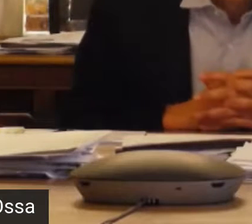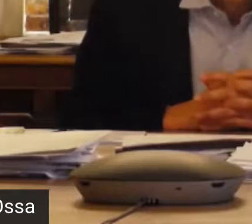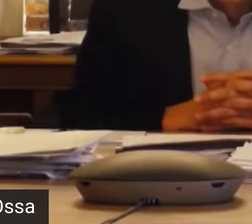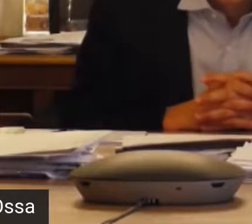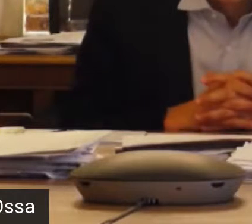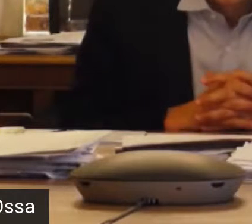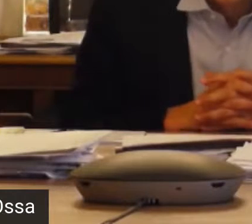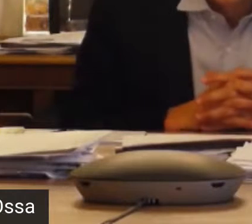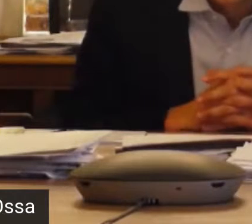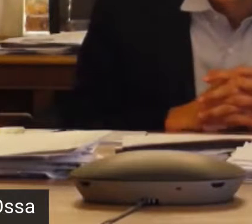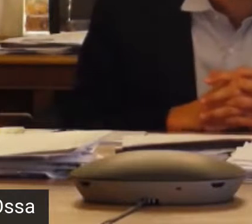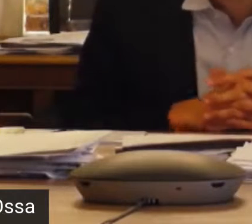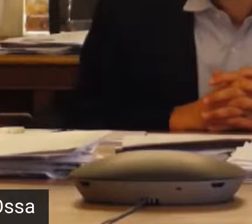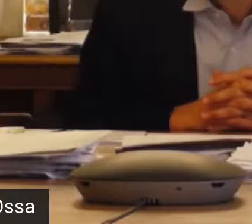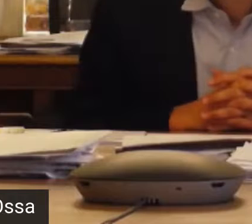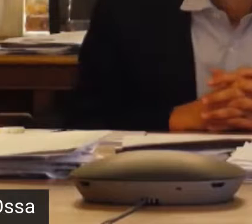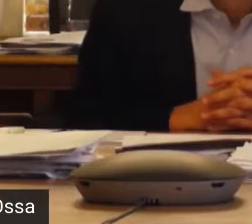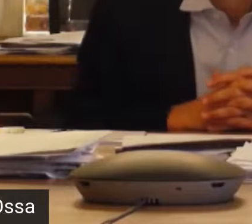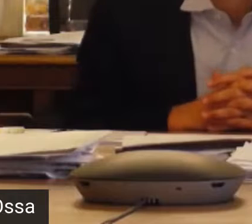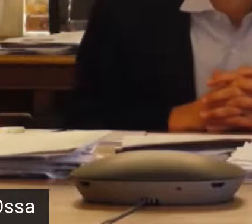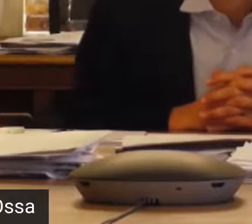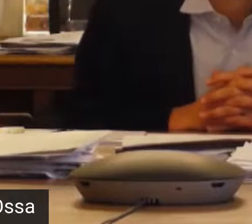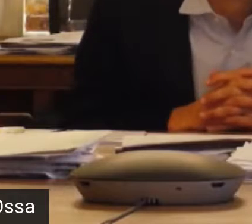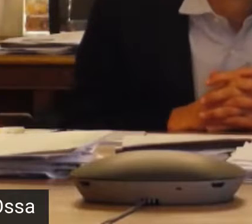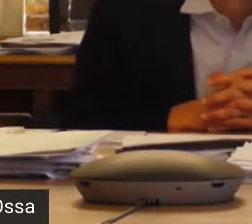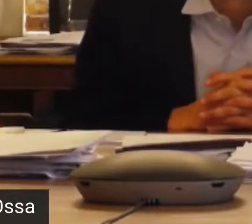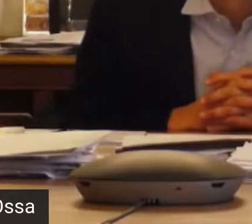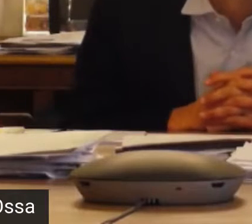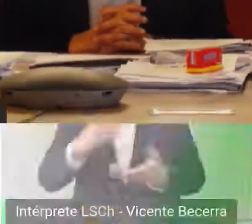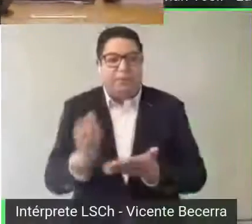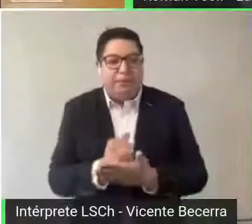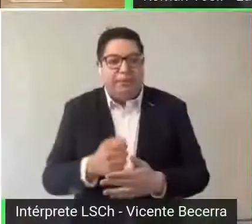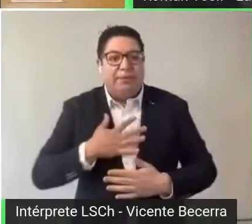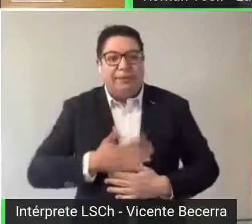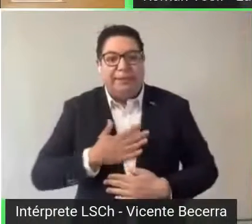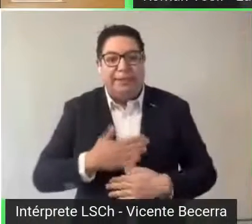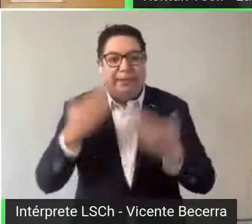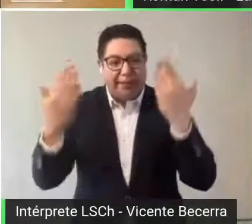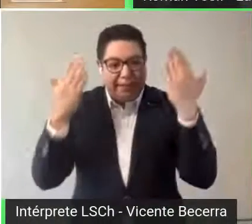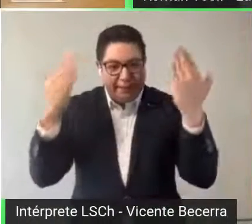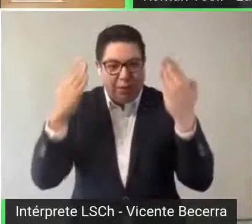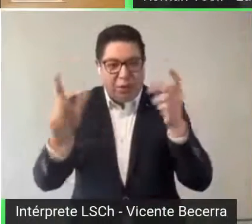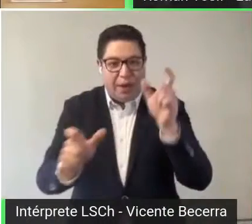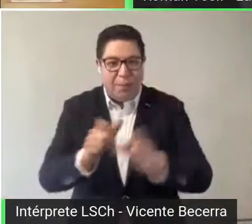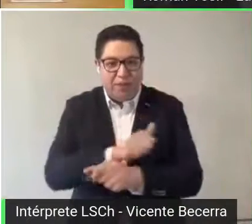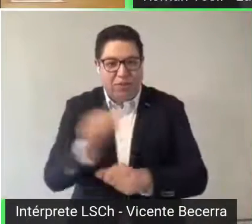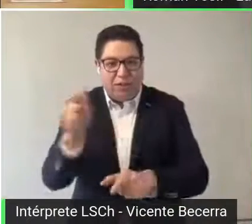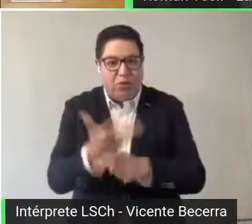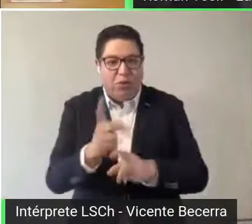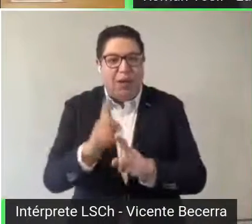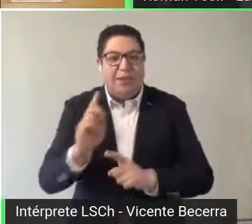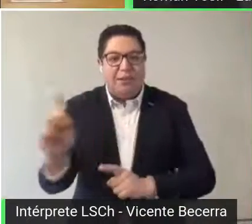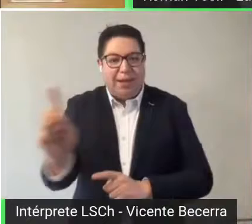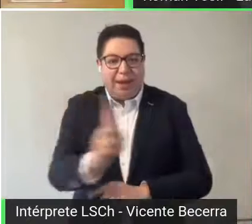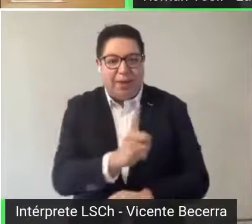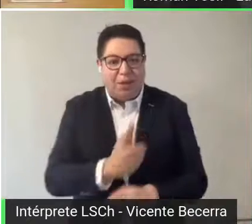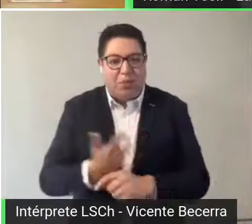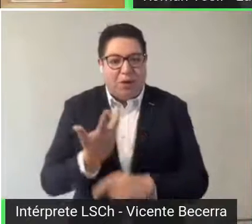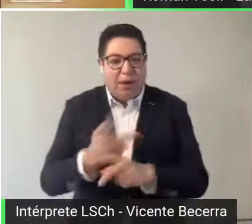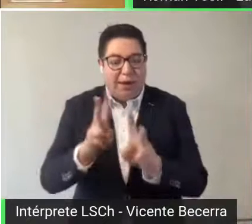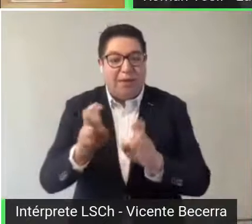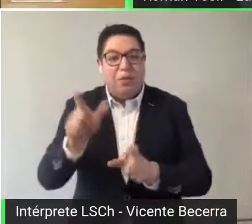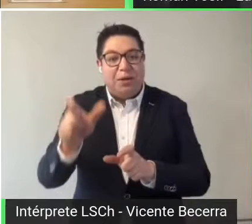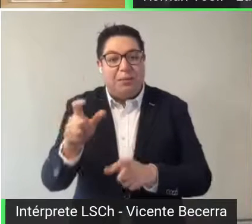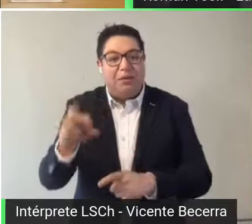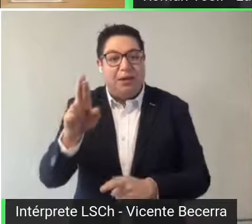personas. Así que yo quisiera básicamente saludarlo a cada uno, felicitarlos por el trabajo que hacen, particularmente a ti,